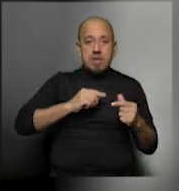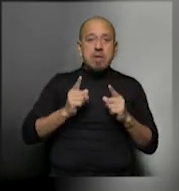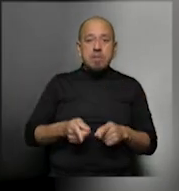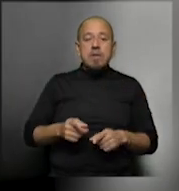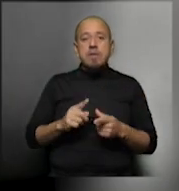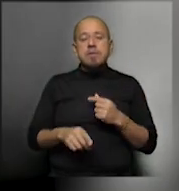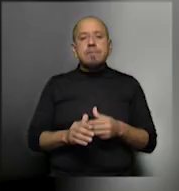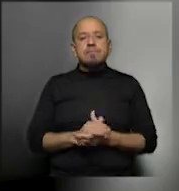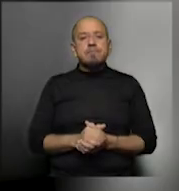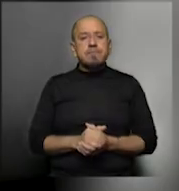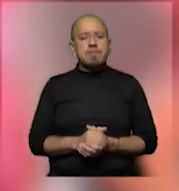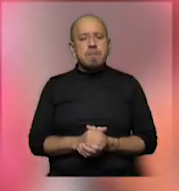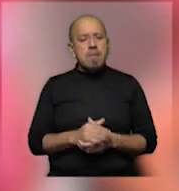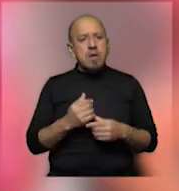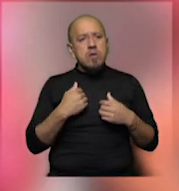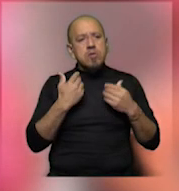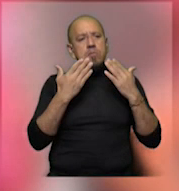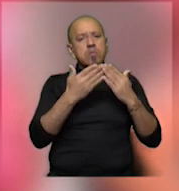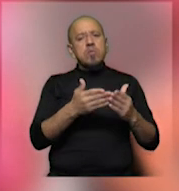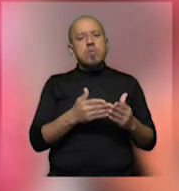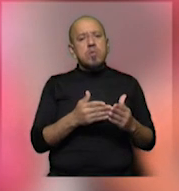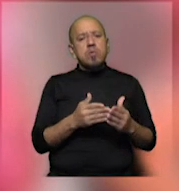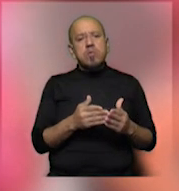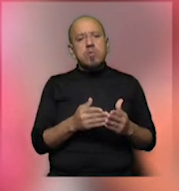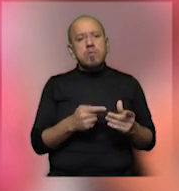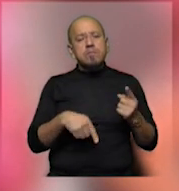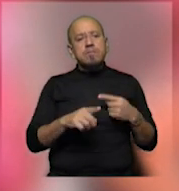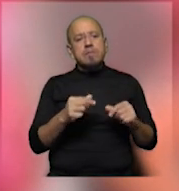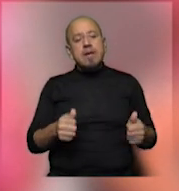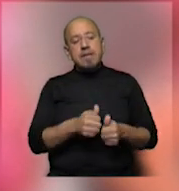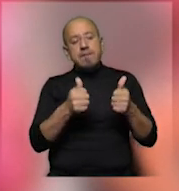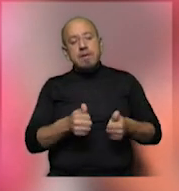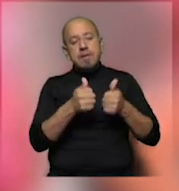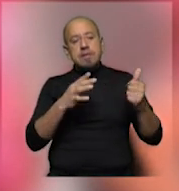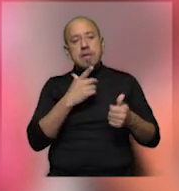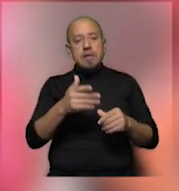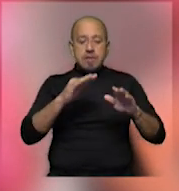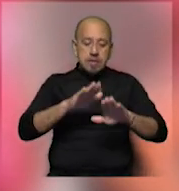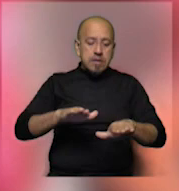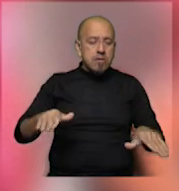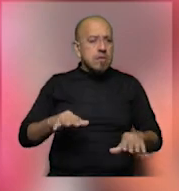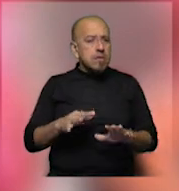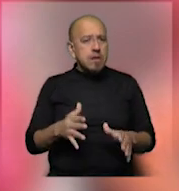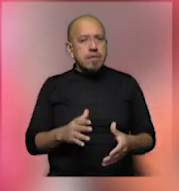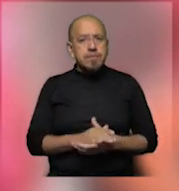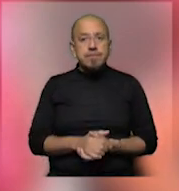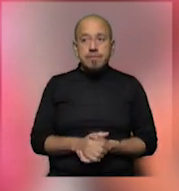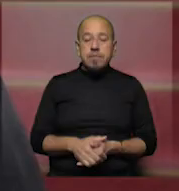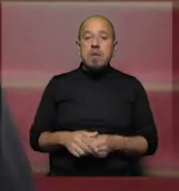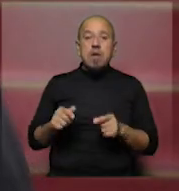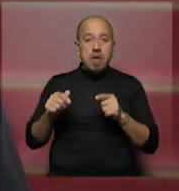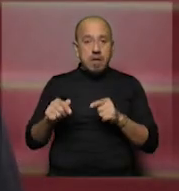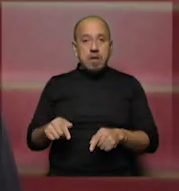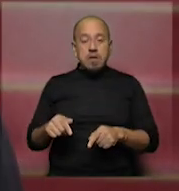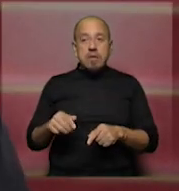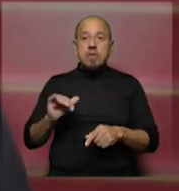mundo, ¿no? Y me quiero centrar un poco particularmente en las actividades que están dirigidas a las infancias. En esta primera instancia, ¿no? Que ya desde